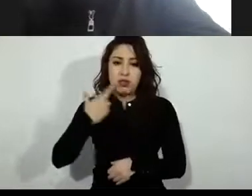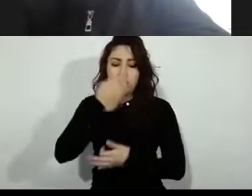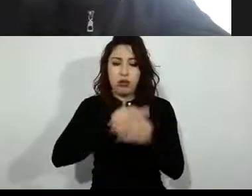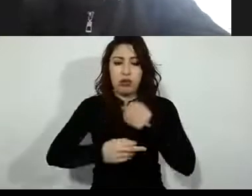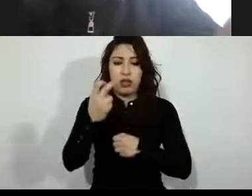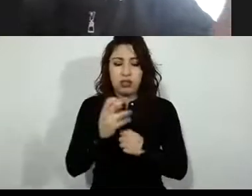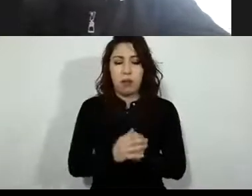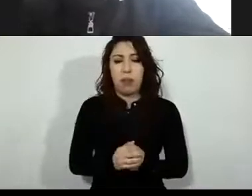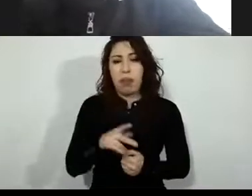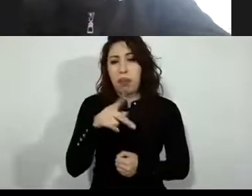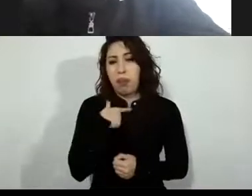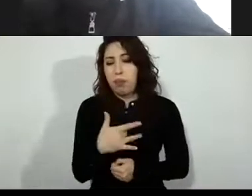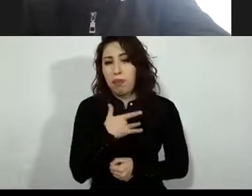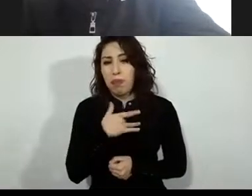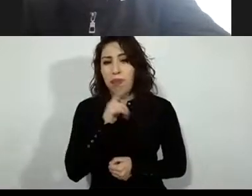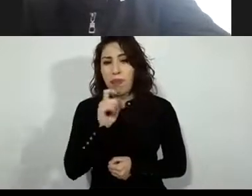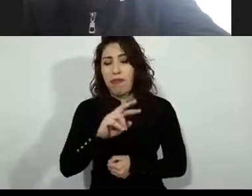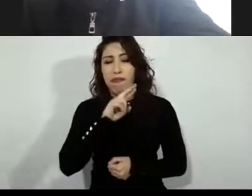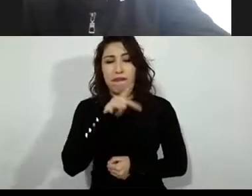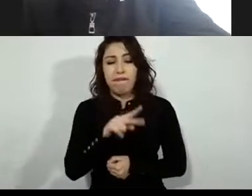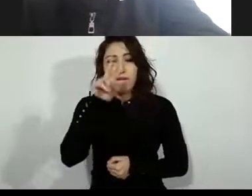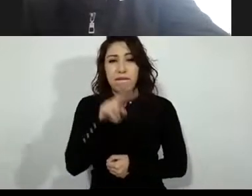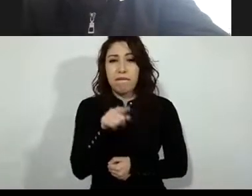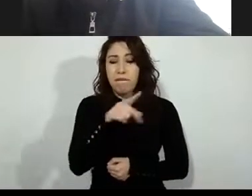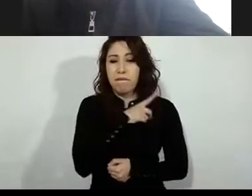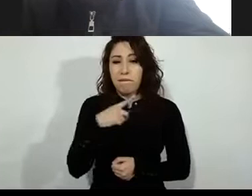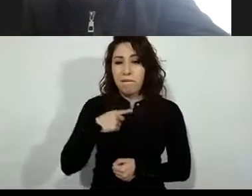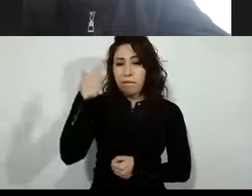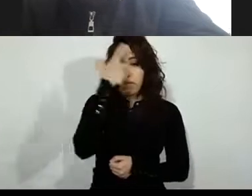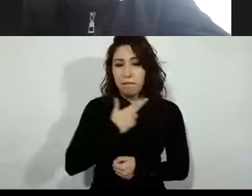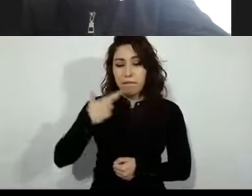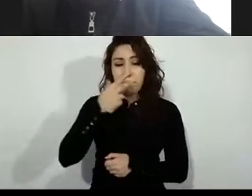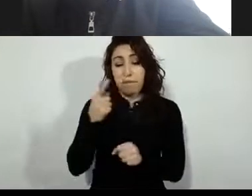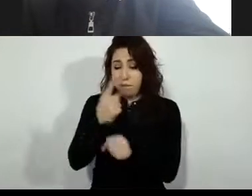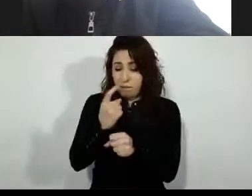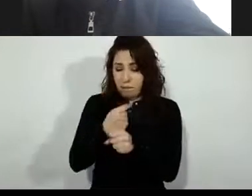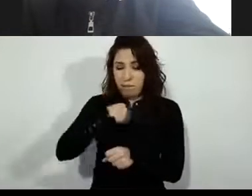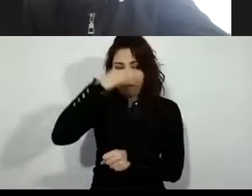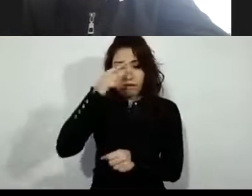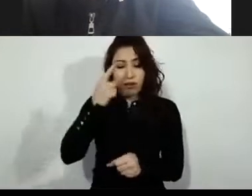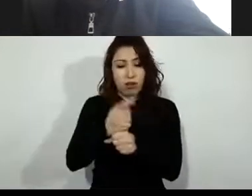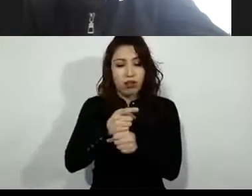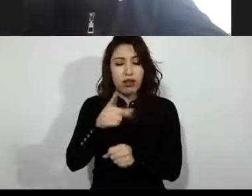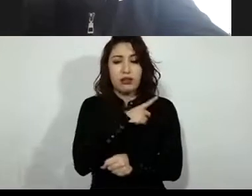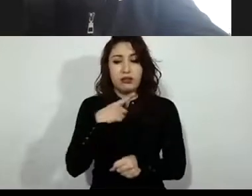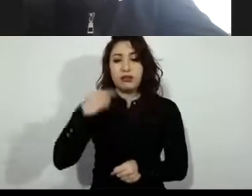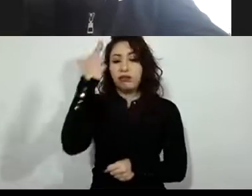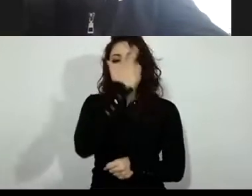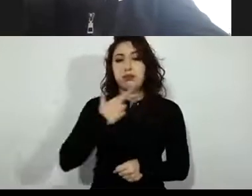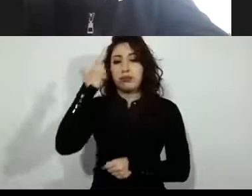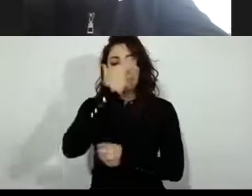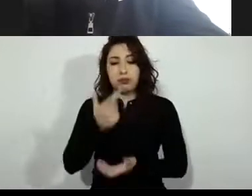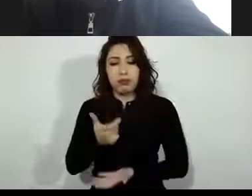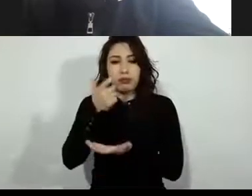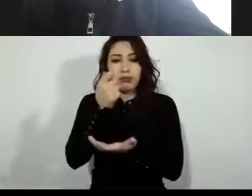camino correcto, nosotros lo insistimos, era una reasignación presupuestal haciendo la modificación del programa operativo anual